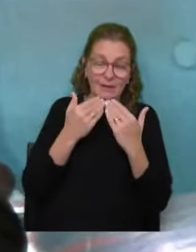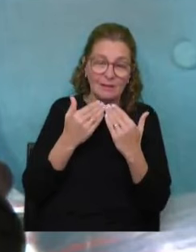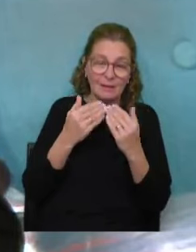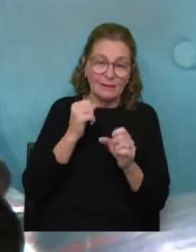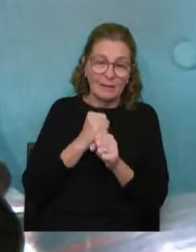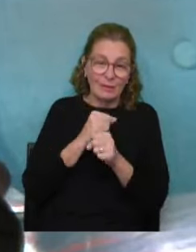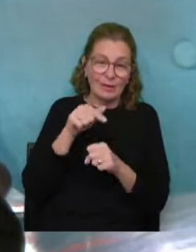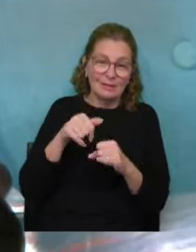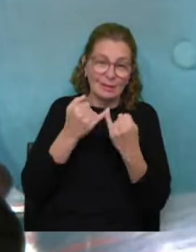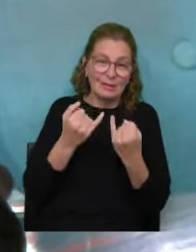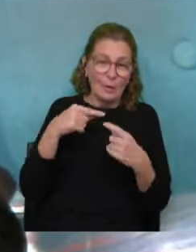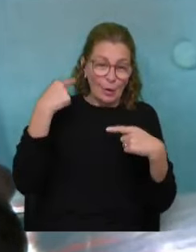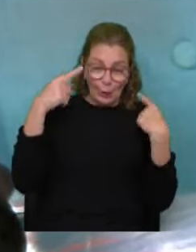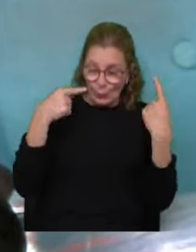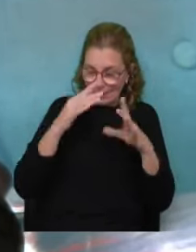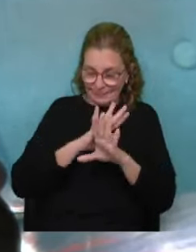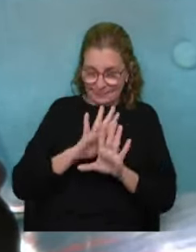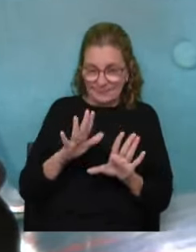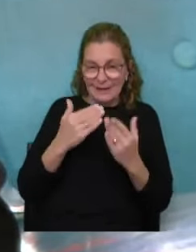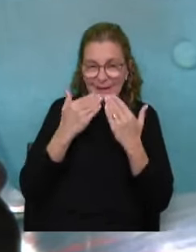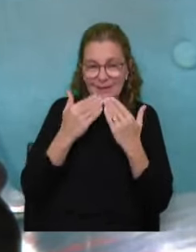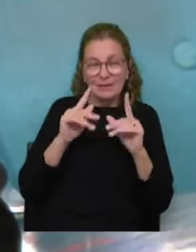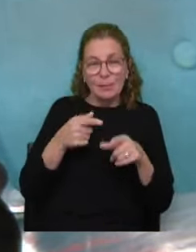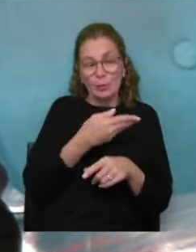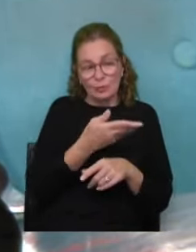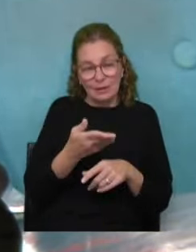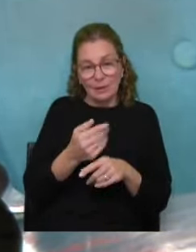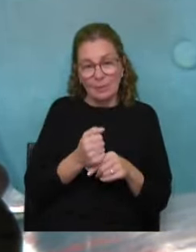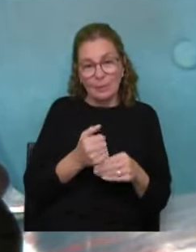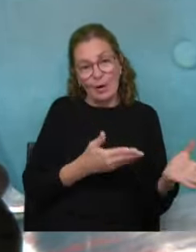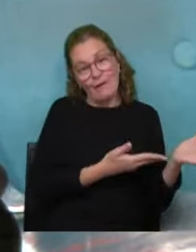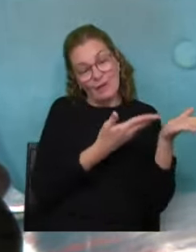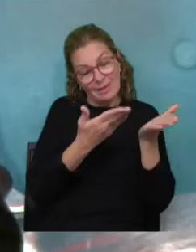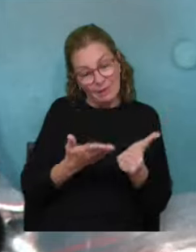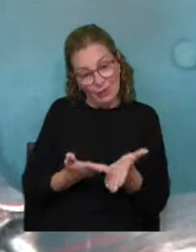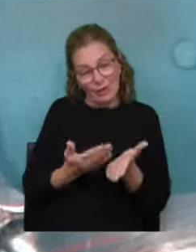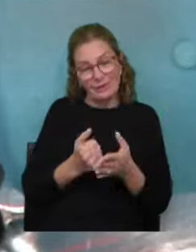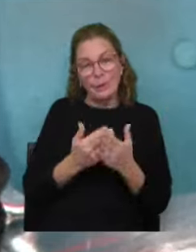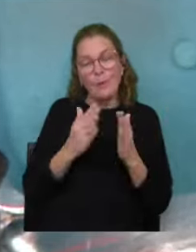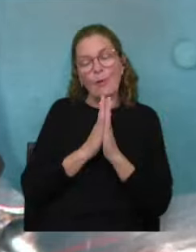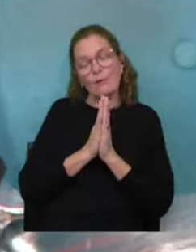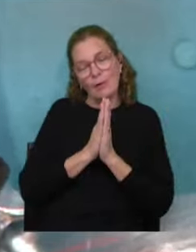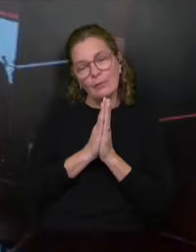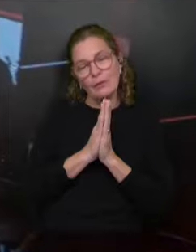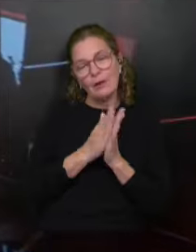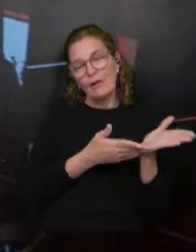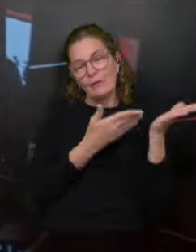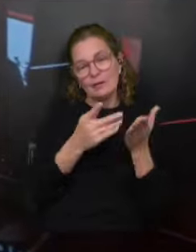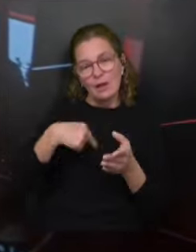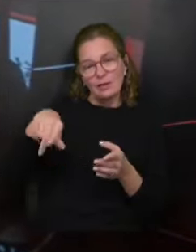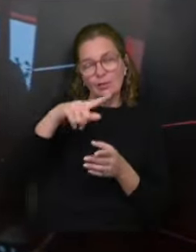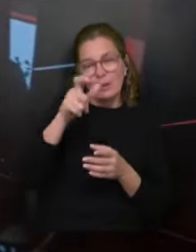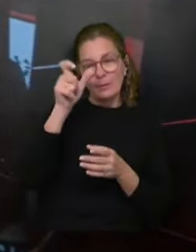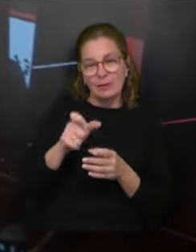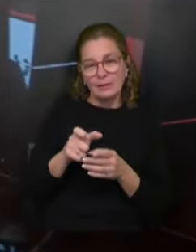trabajo estos días, que ha sido una locura. Y agradecerles a ustedes por la invitación. Por favor, un placer. E invitar al público y